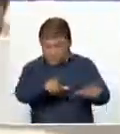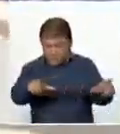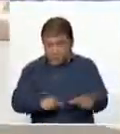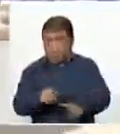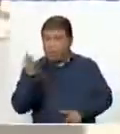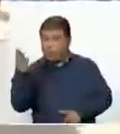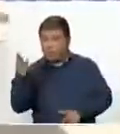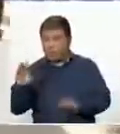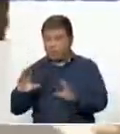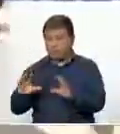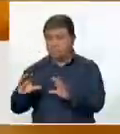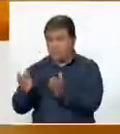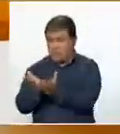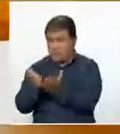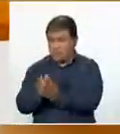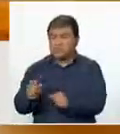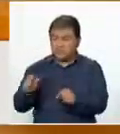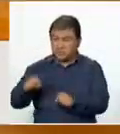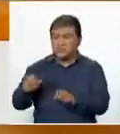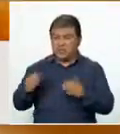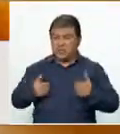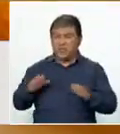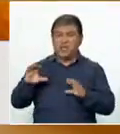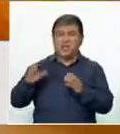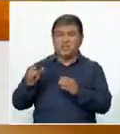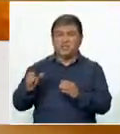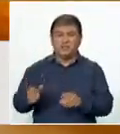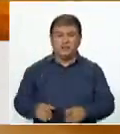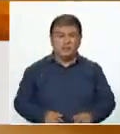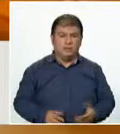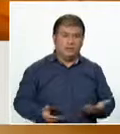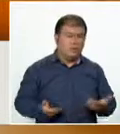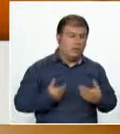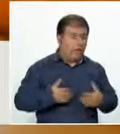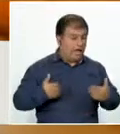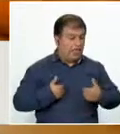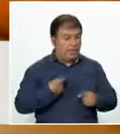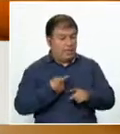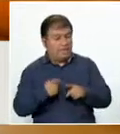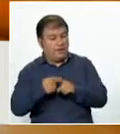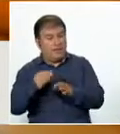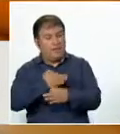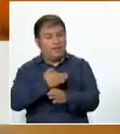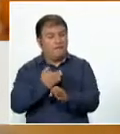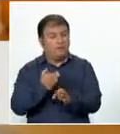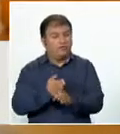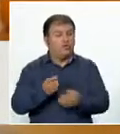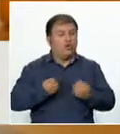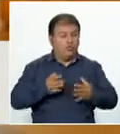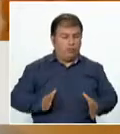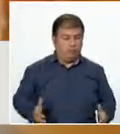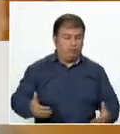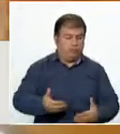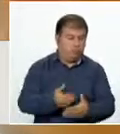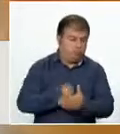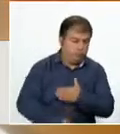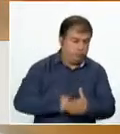están dictando clases. A los animales según su forma de